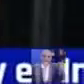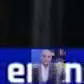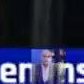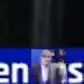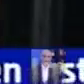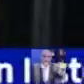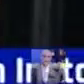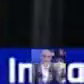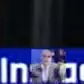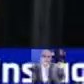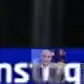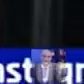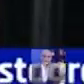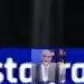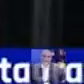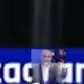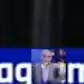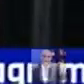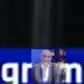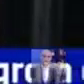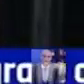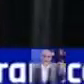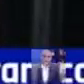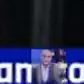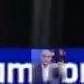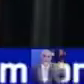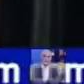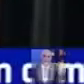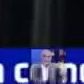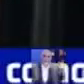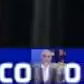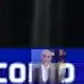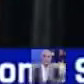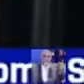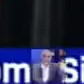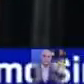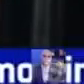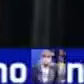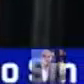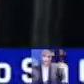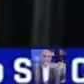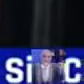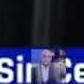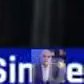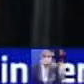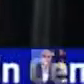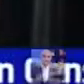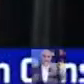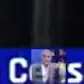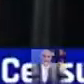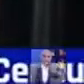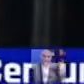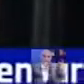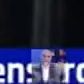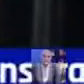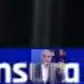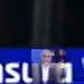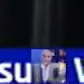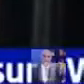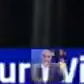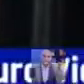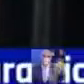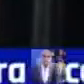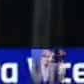escritor, periodista independiente, coordinador de investigaciones especiales en Regeneración MX y miembro de esta familia Sin